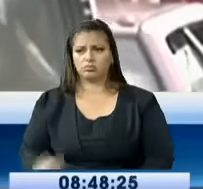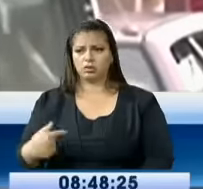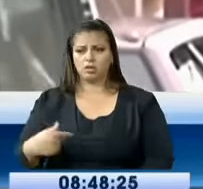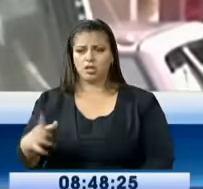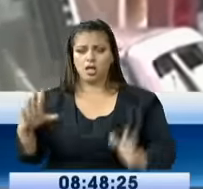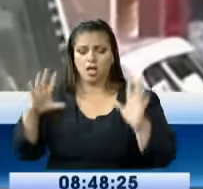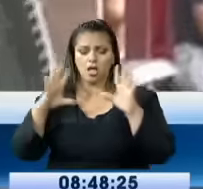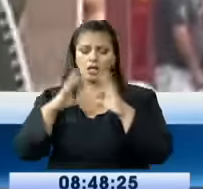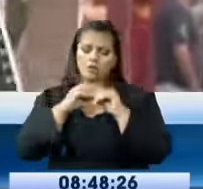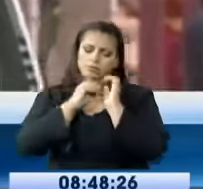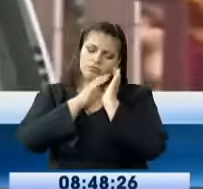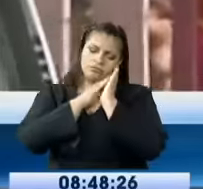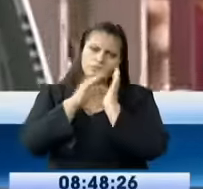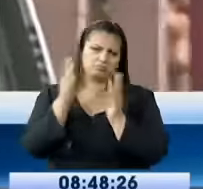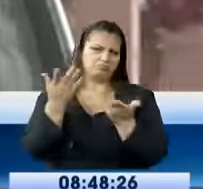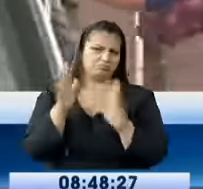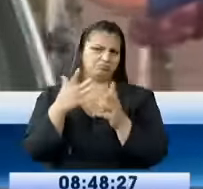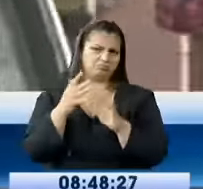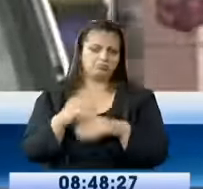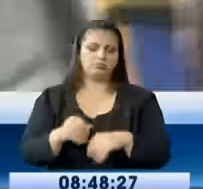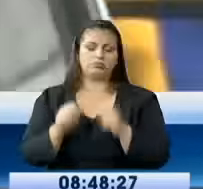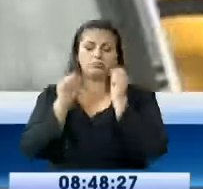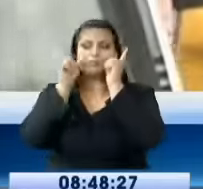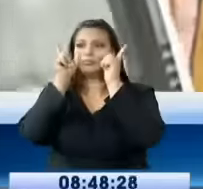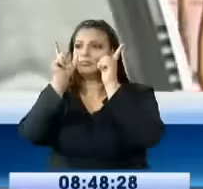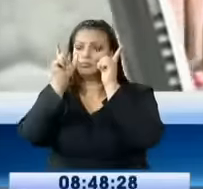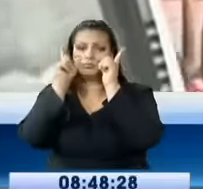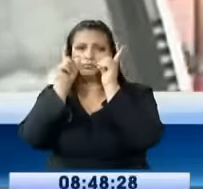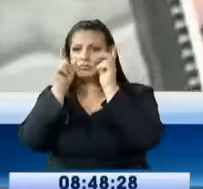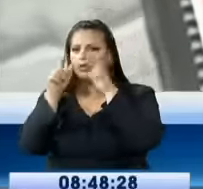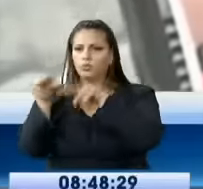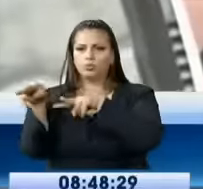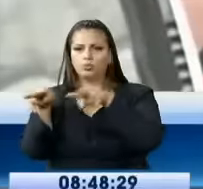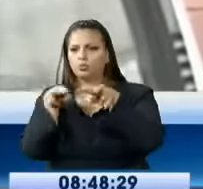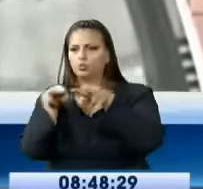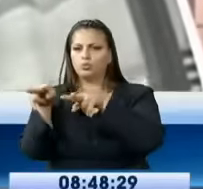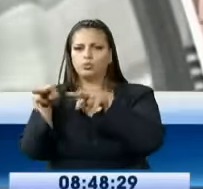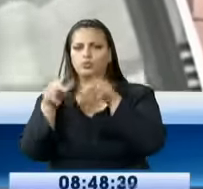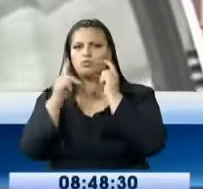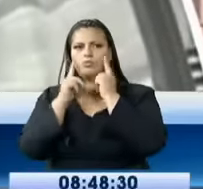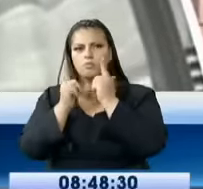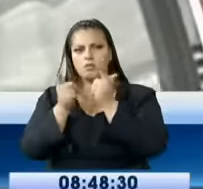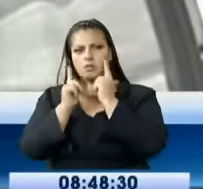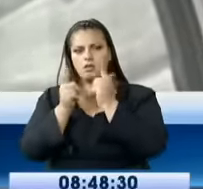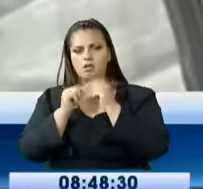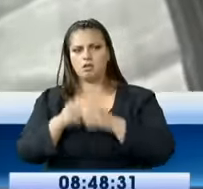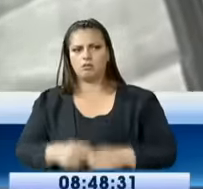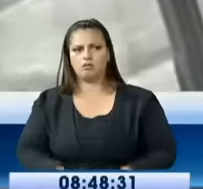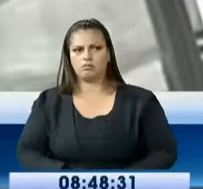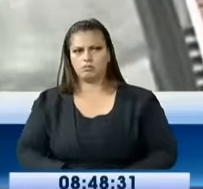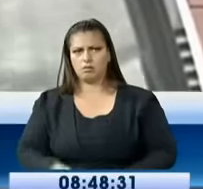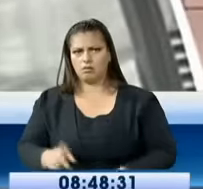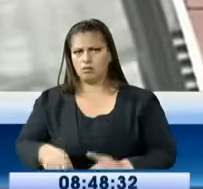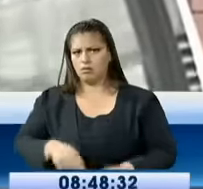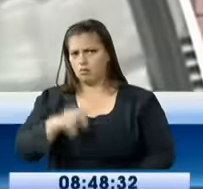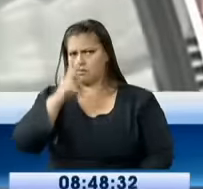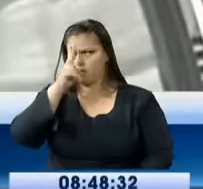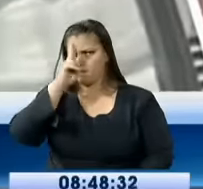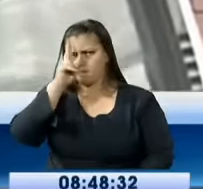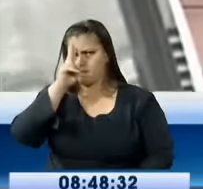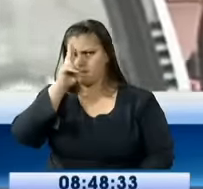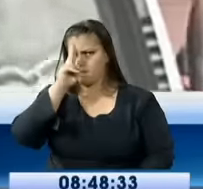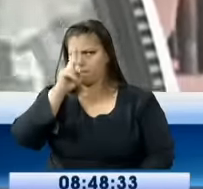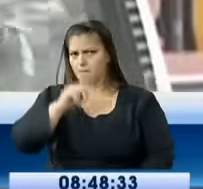se amanece? Claro, también aquí nos amanecemos. ¿En ese momento está como a la noche? Claro, aquí también nos amanecemos para poder cuidar los muñecos, porque a veces la venta también pica en la